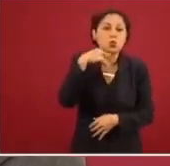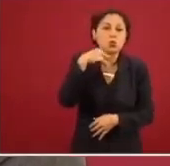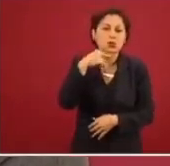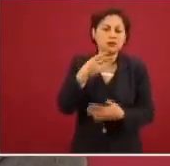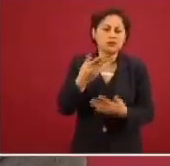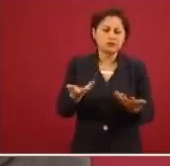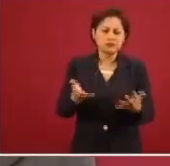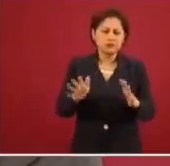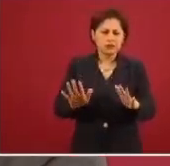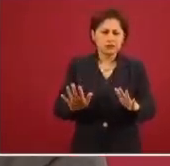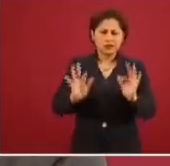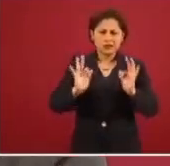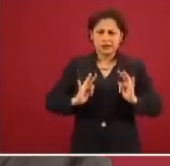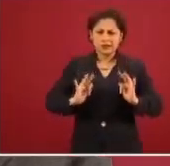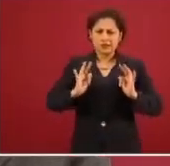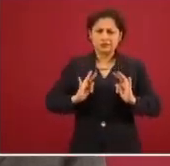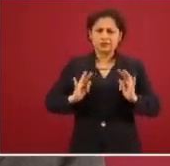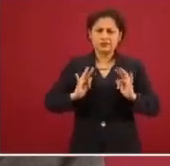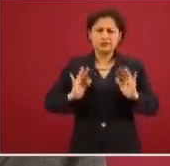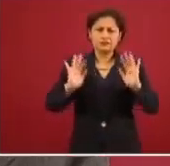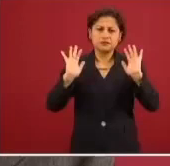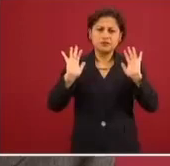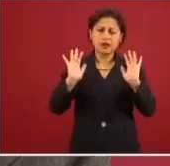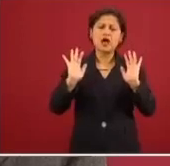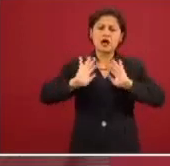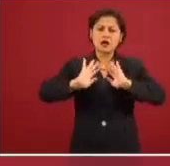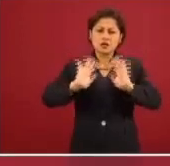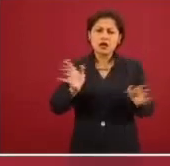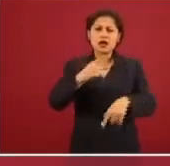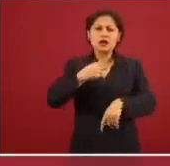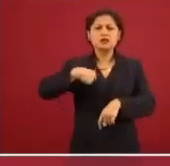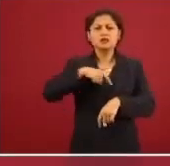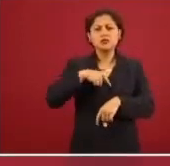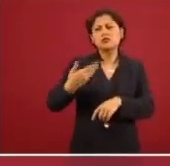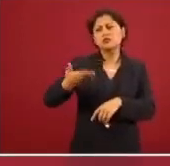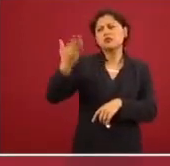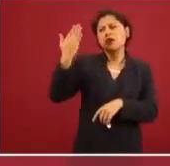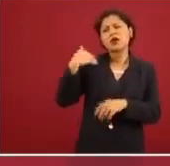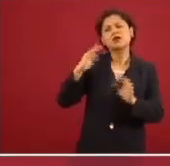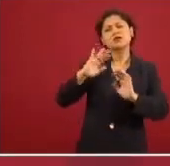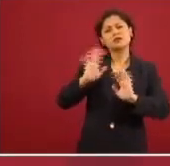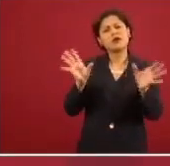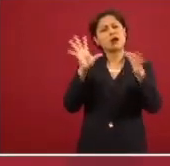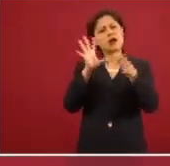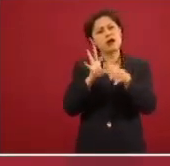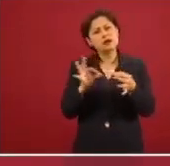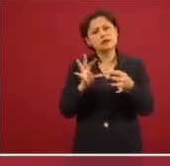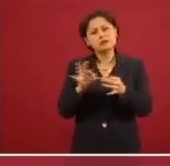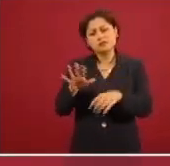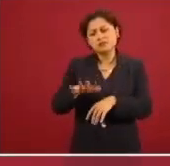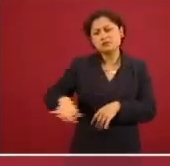Tiene pues la explicación que hemos dado, ¿sí?, en otras ocasiones.